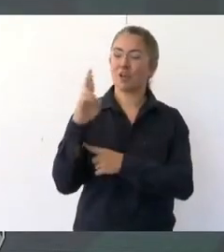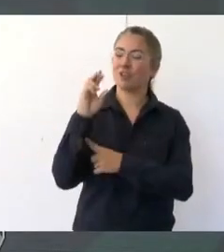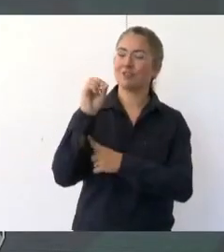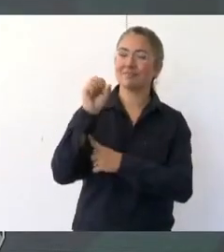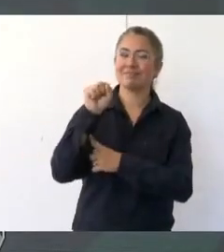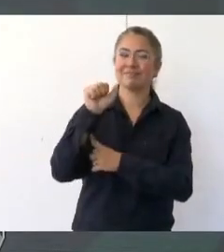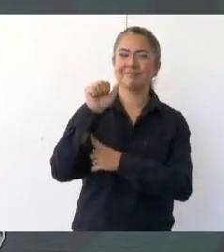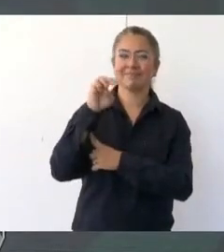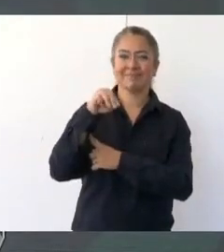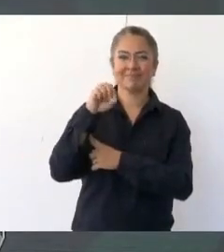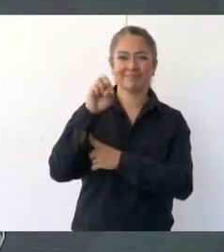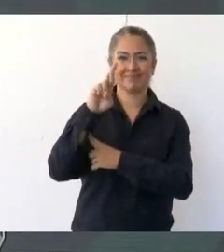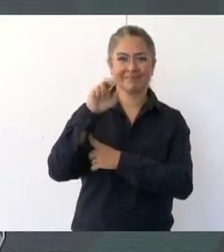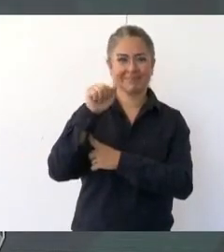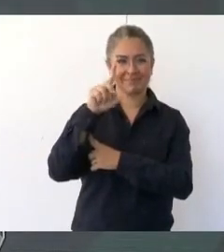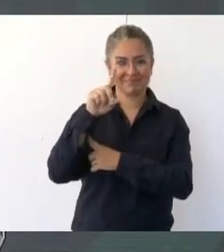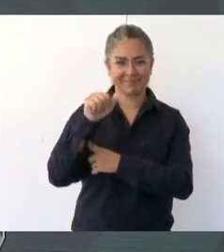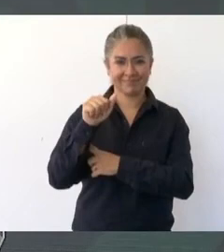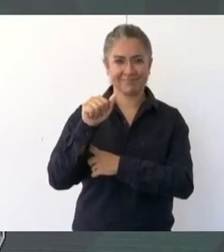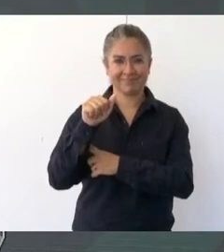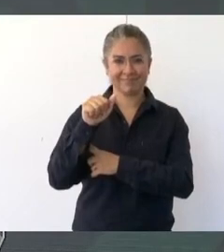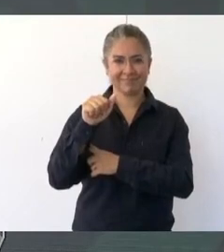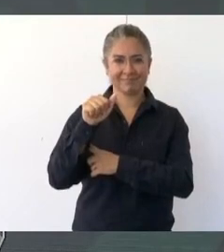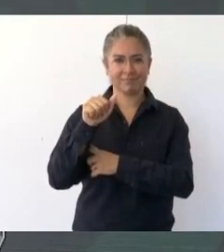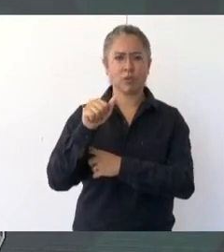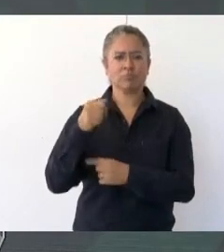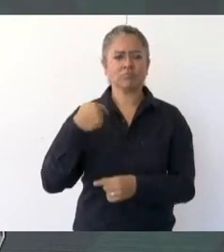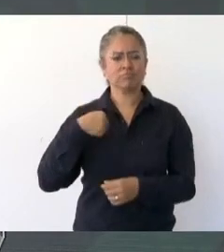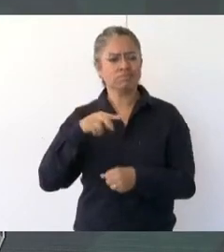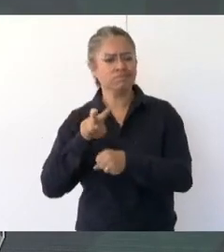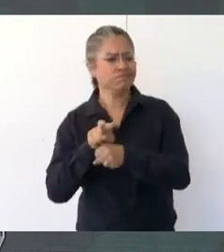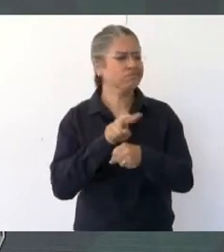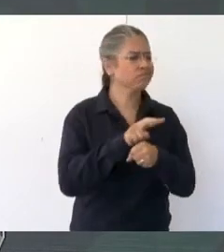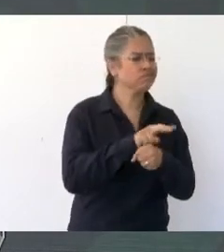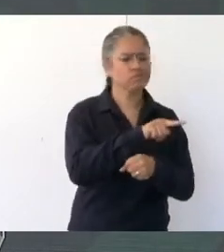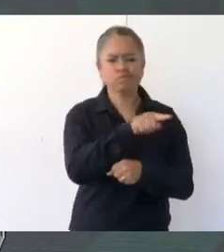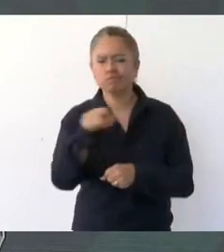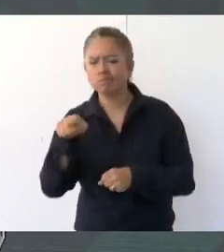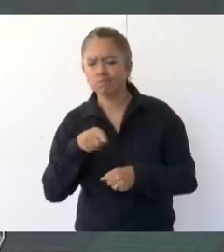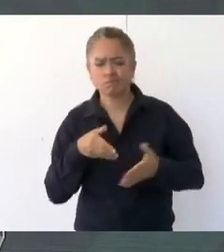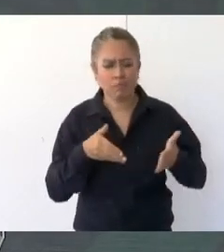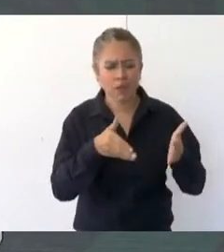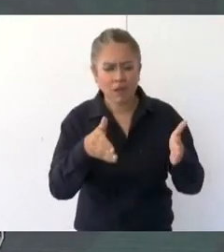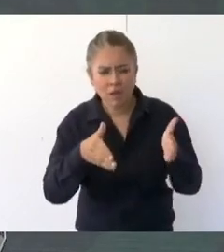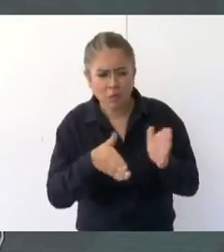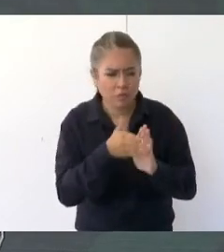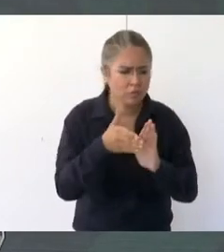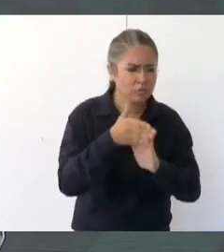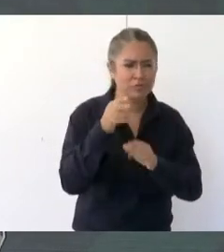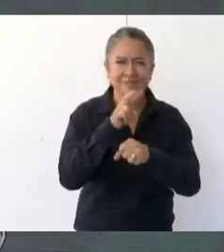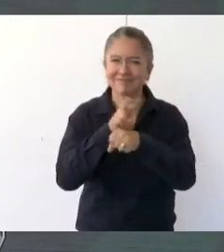Morada, en la supervisión de esta obra. Me gustaría,